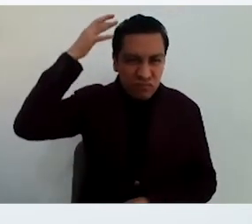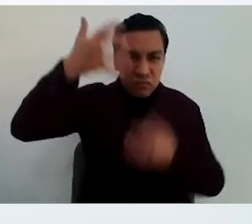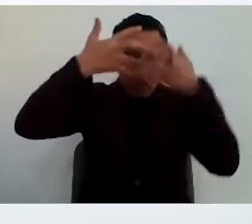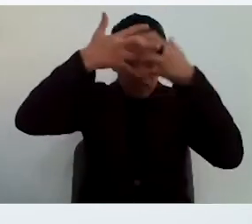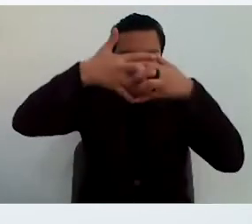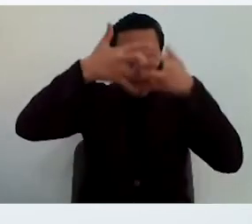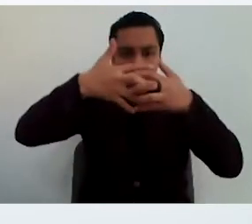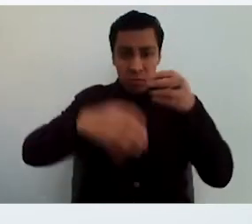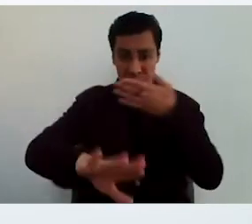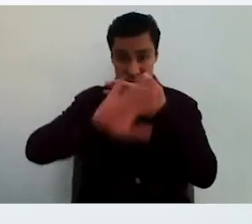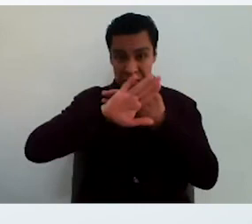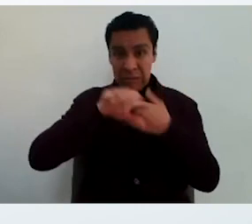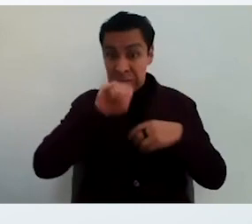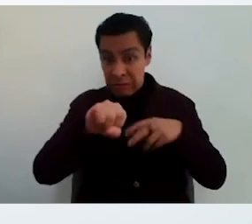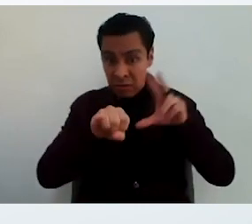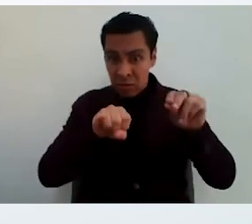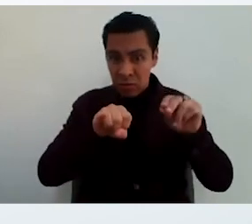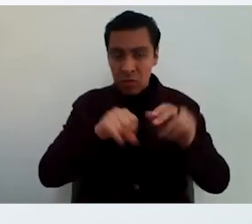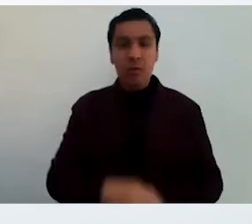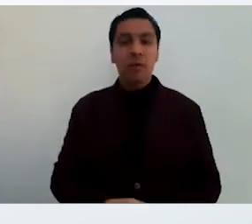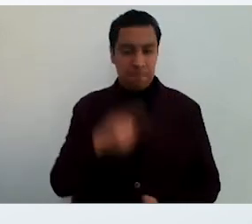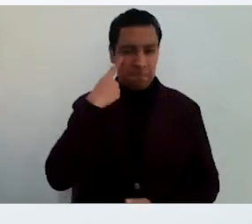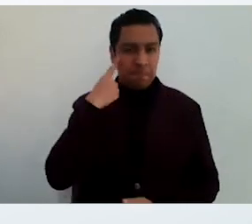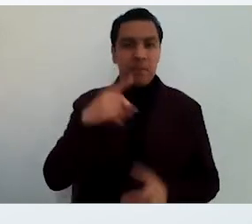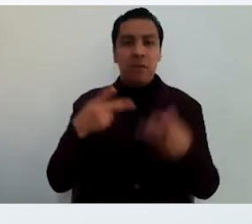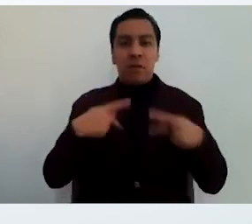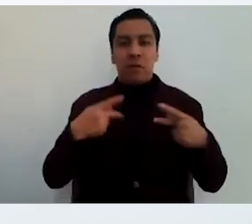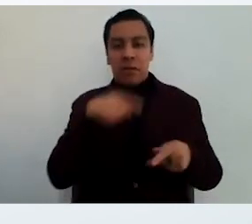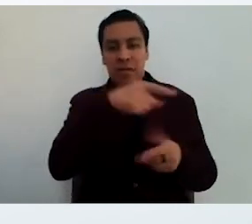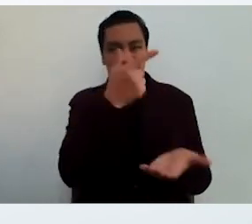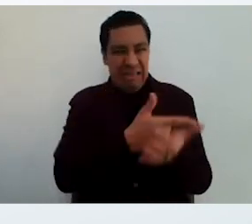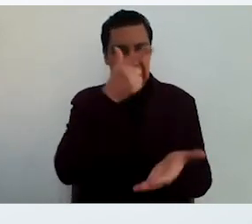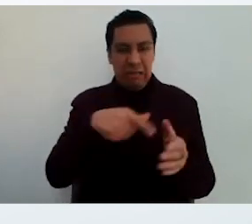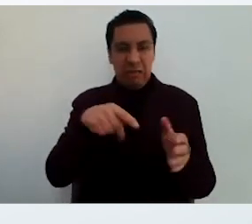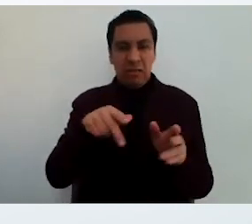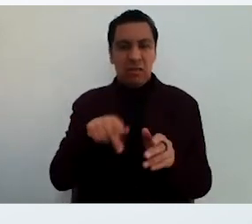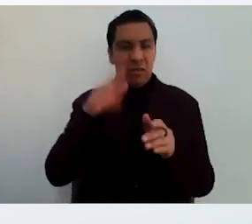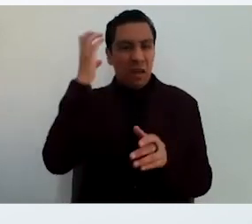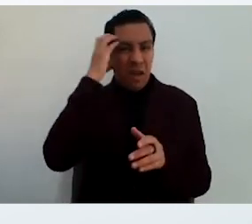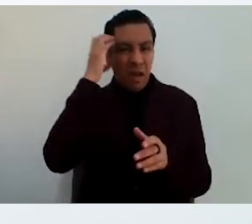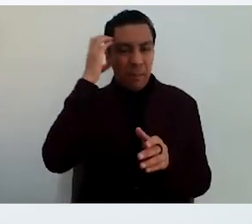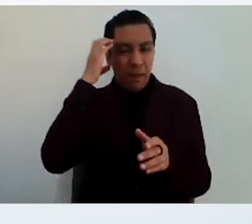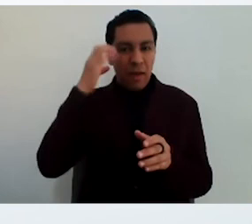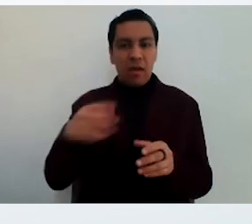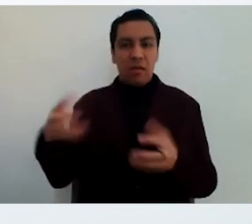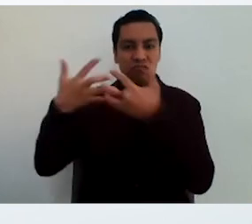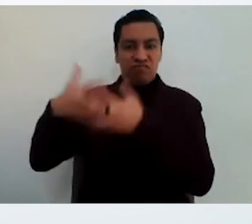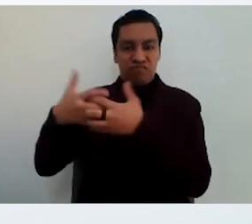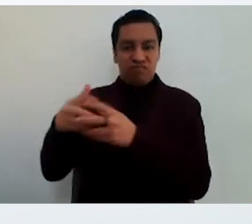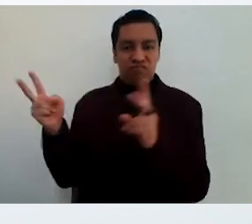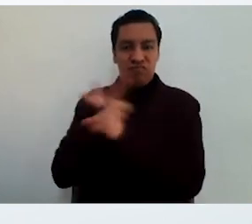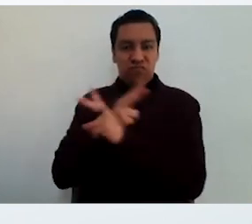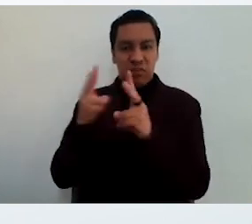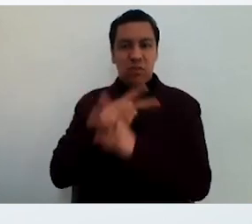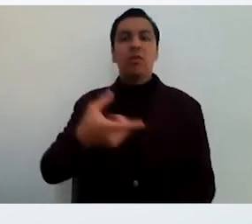que ser intubadas o que han sido intubadas por largos plazos pueden desarrollar insuficiencia renal. Yo